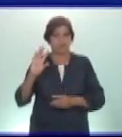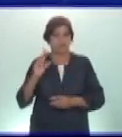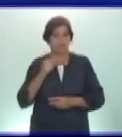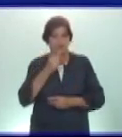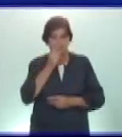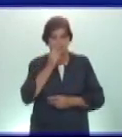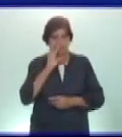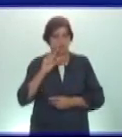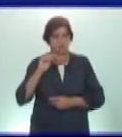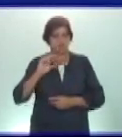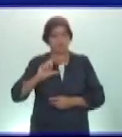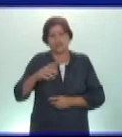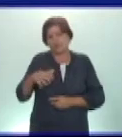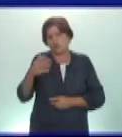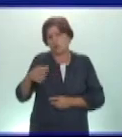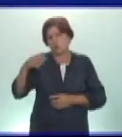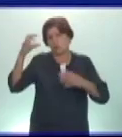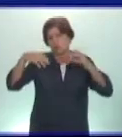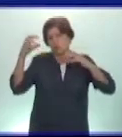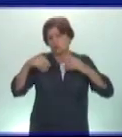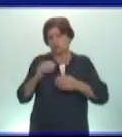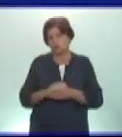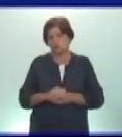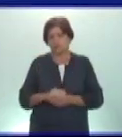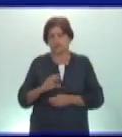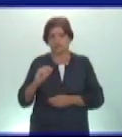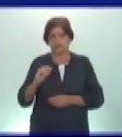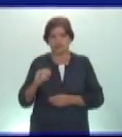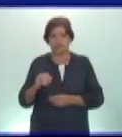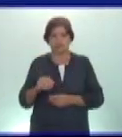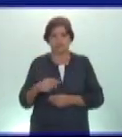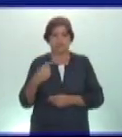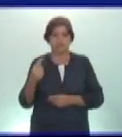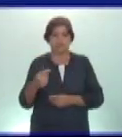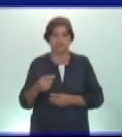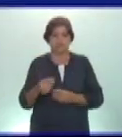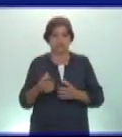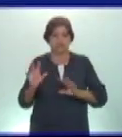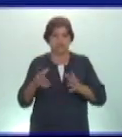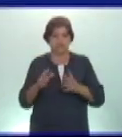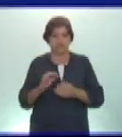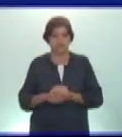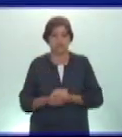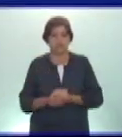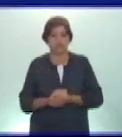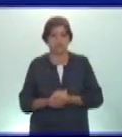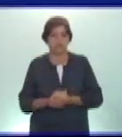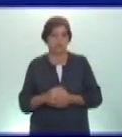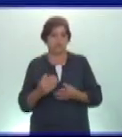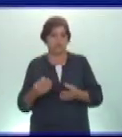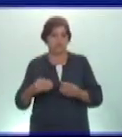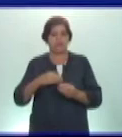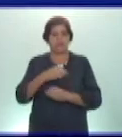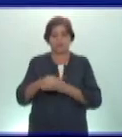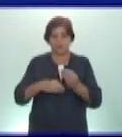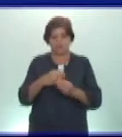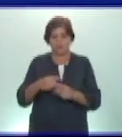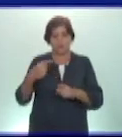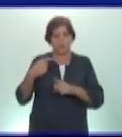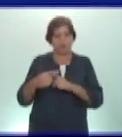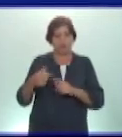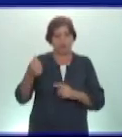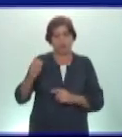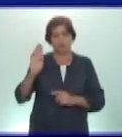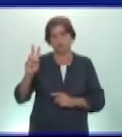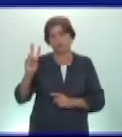llovía. claro. Y si dices lo hizo terriblemente mal, terriblemente modifica otro adverbio,